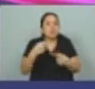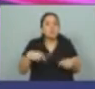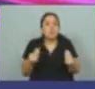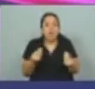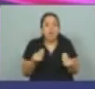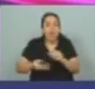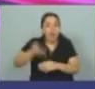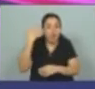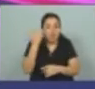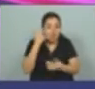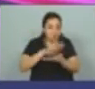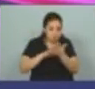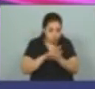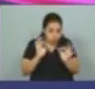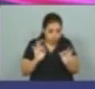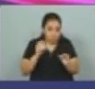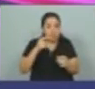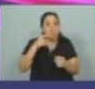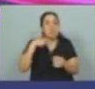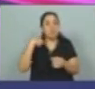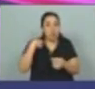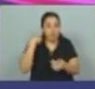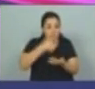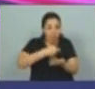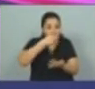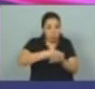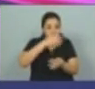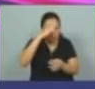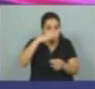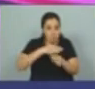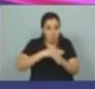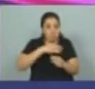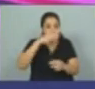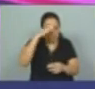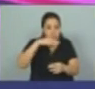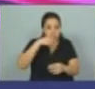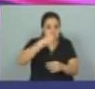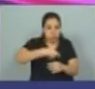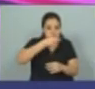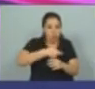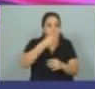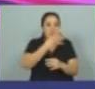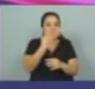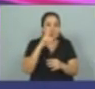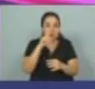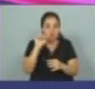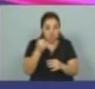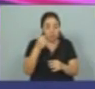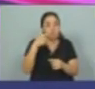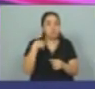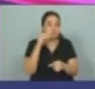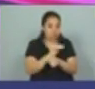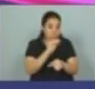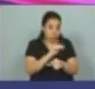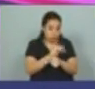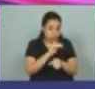Nosotros arreglamos una cuota de alimentos de 45.000 pesos. Mis hijas hace 6 meses que vienen conmigo, por lo tanto la cuota de alimentos no